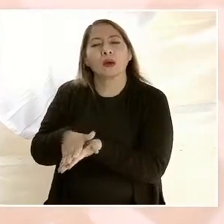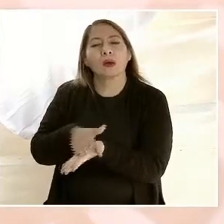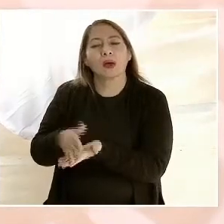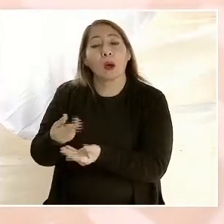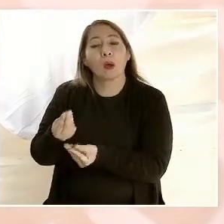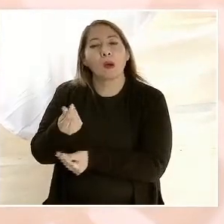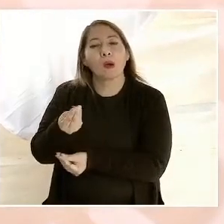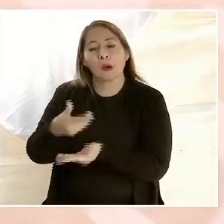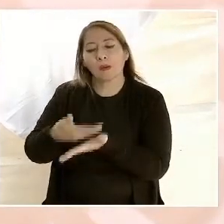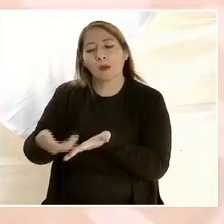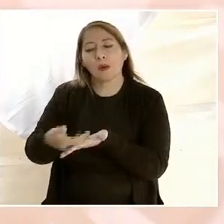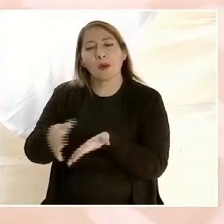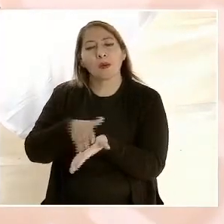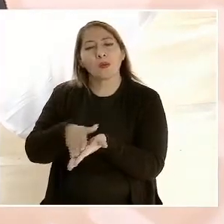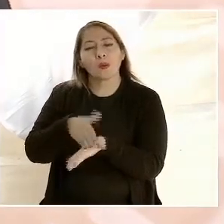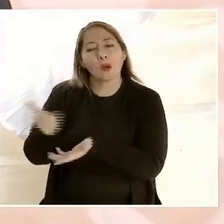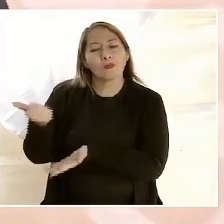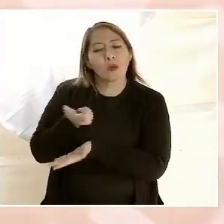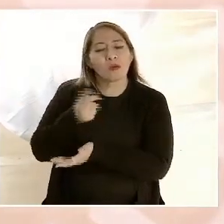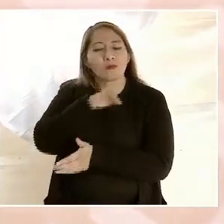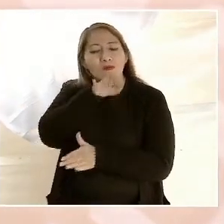Habría sido imposible